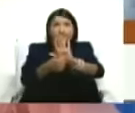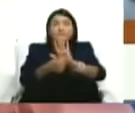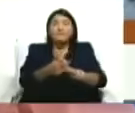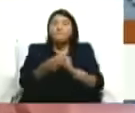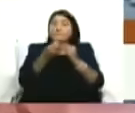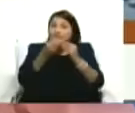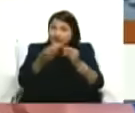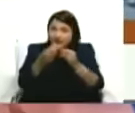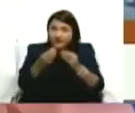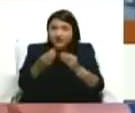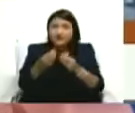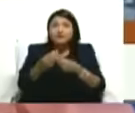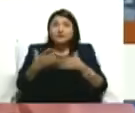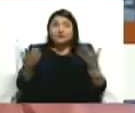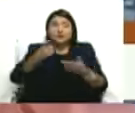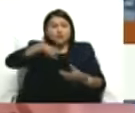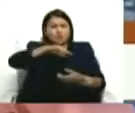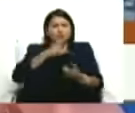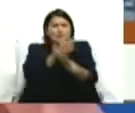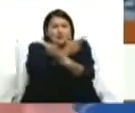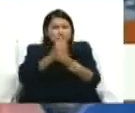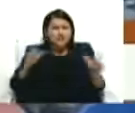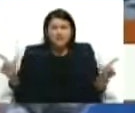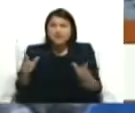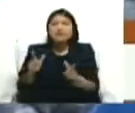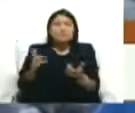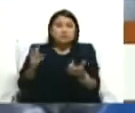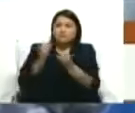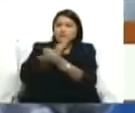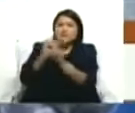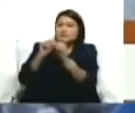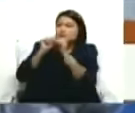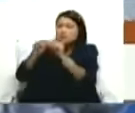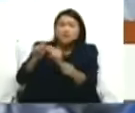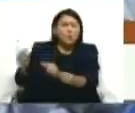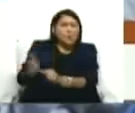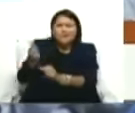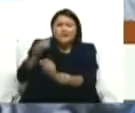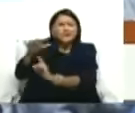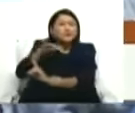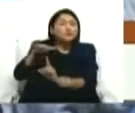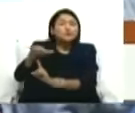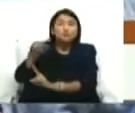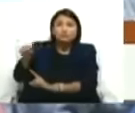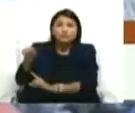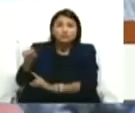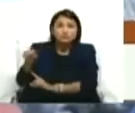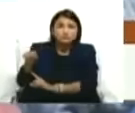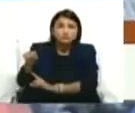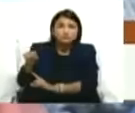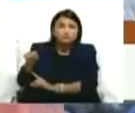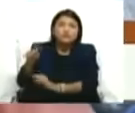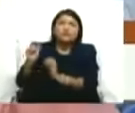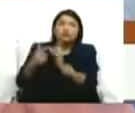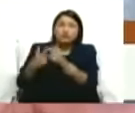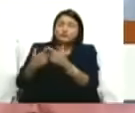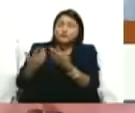a defender la independencia frente a cualquier coyuntura. Y es una de